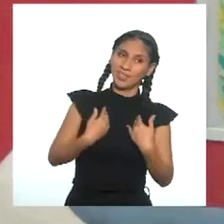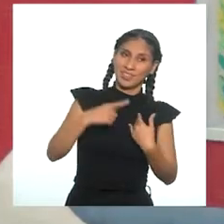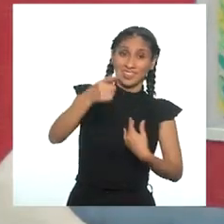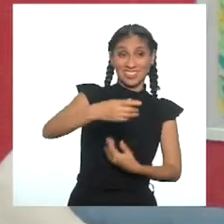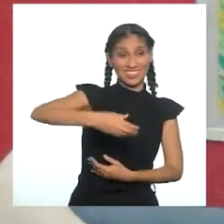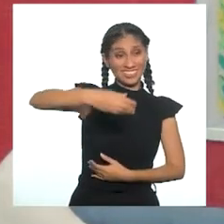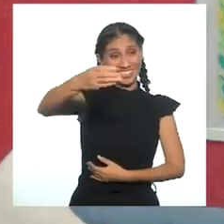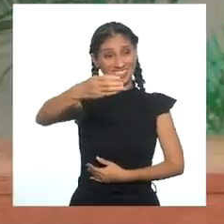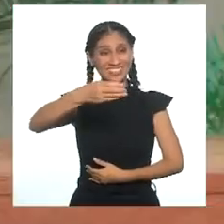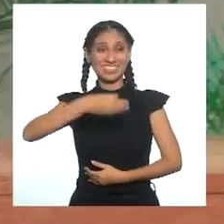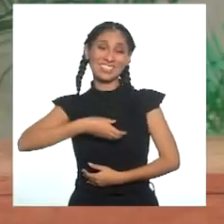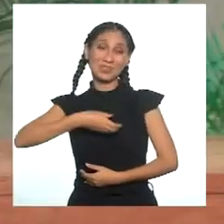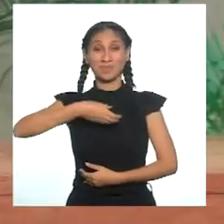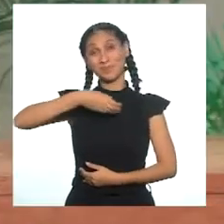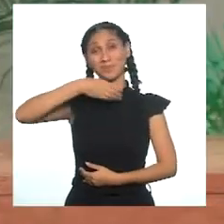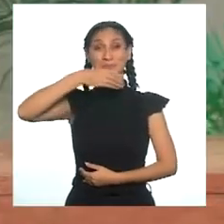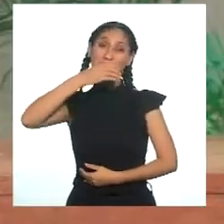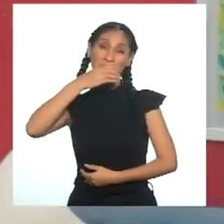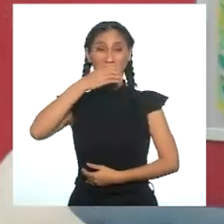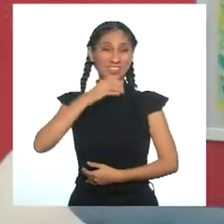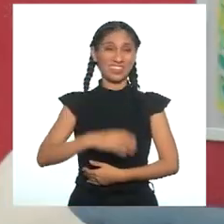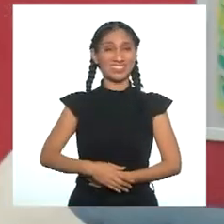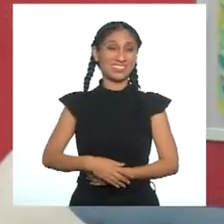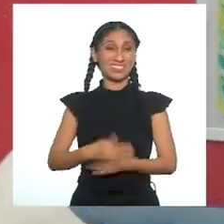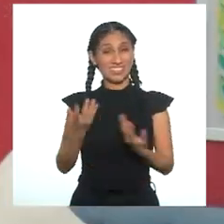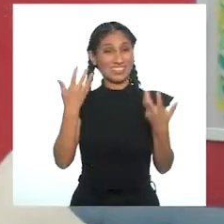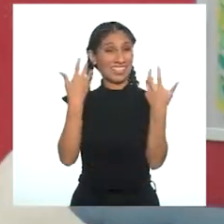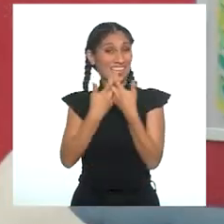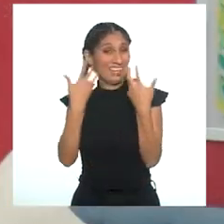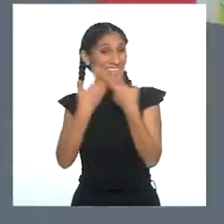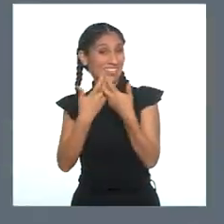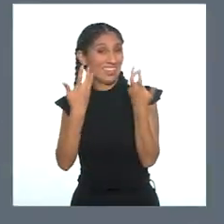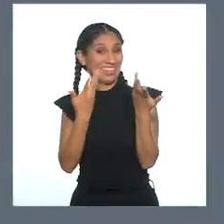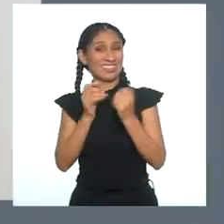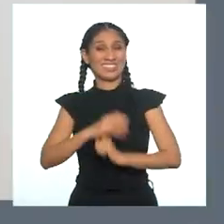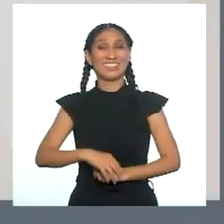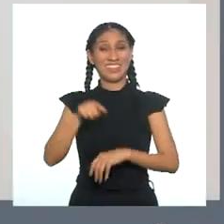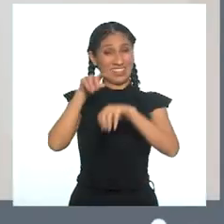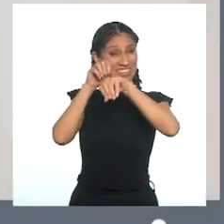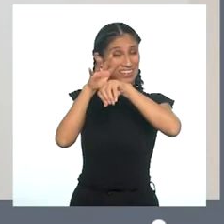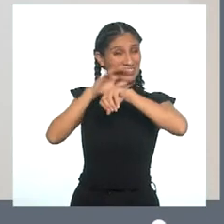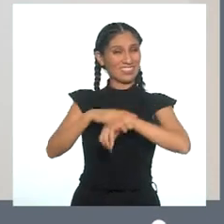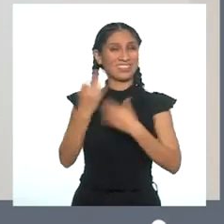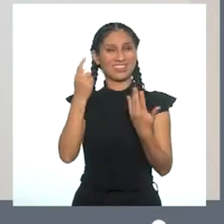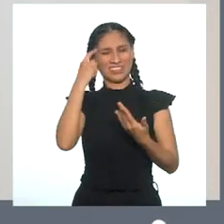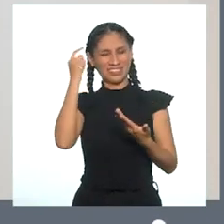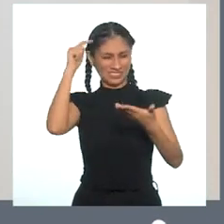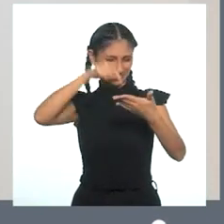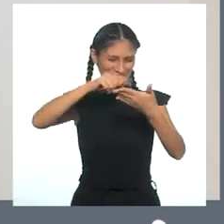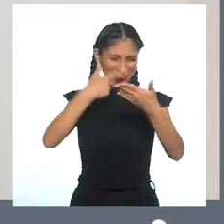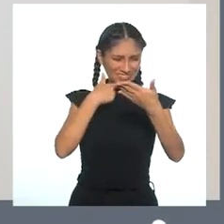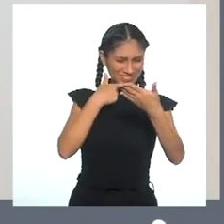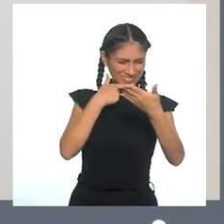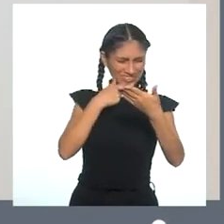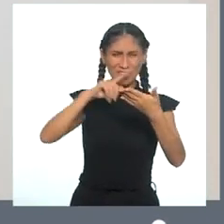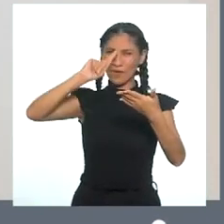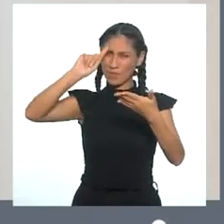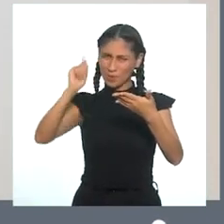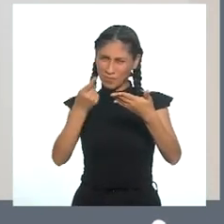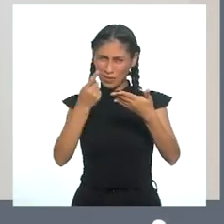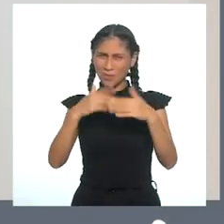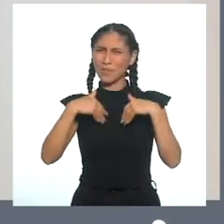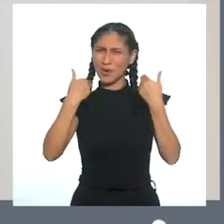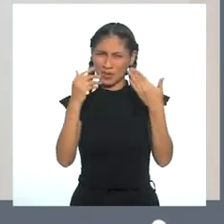Toma. Así te empiezas a acercar al rango recomendado. Me parece que esta situación, al igual que la primera, se